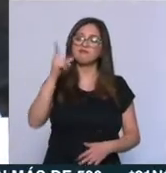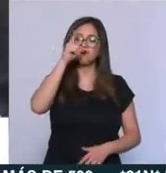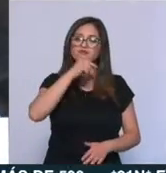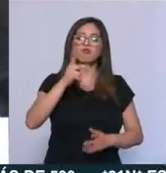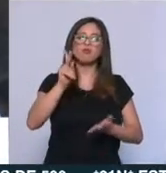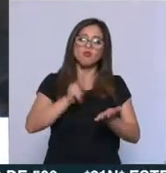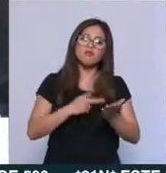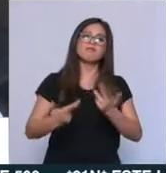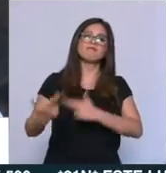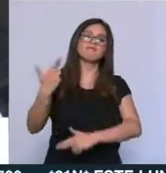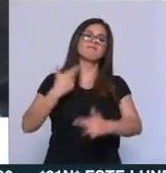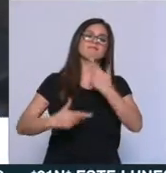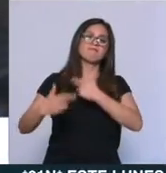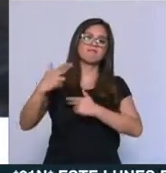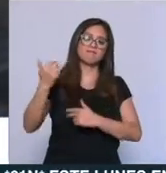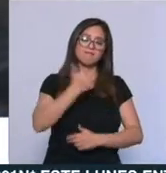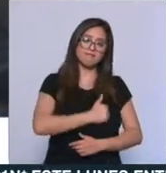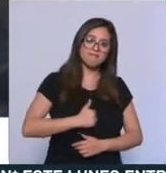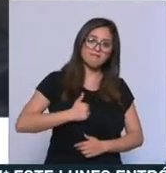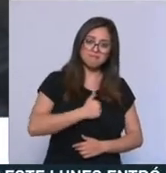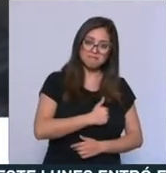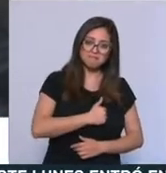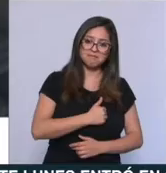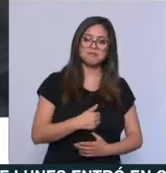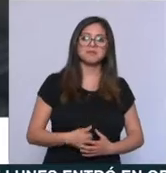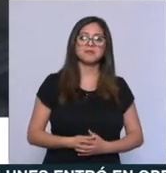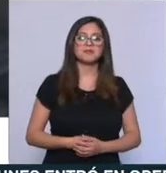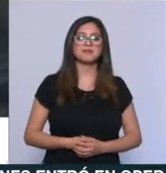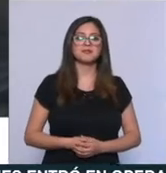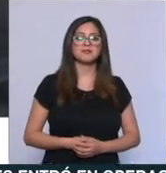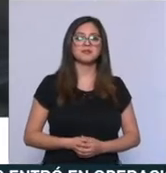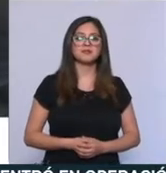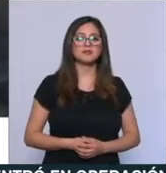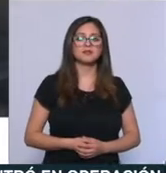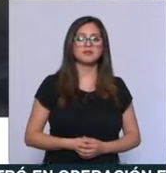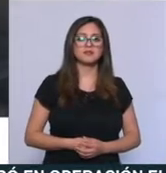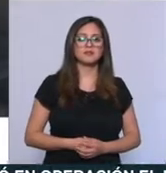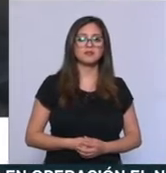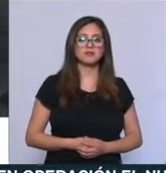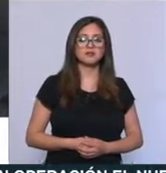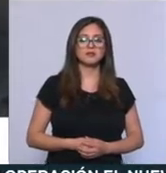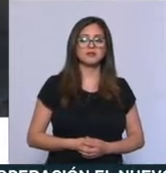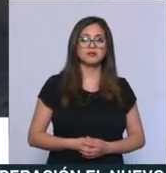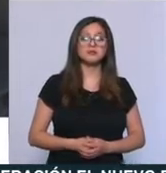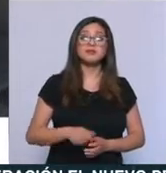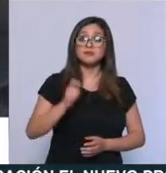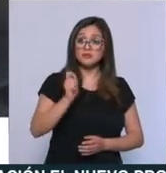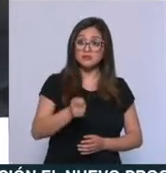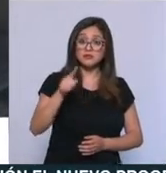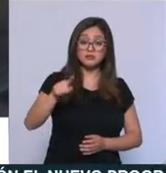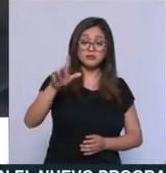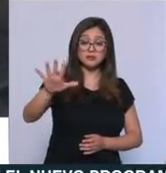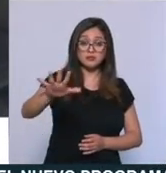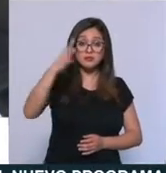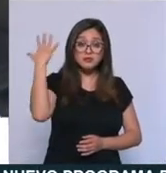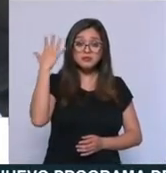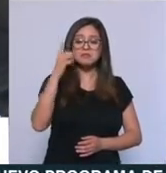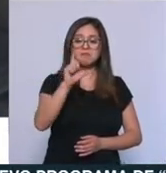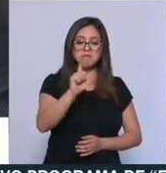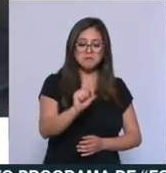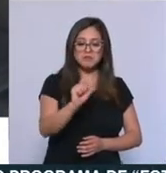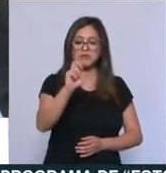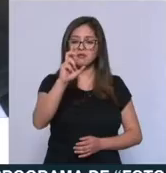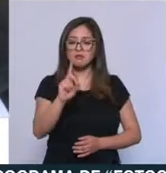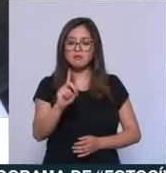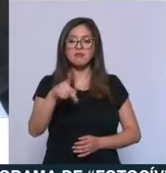totalmente. Pues sí, porque si va a ser si es a una velocidad, va a ser 20, 30